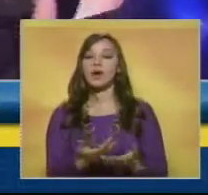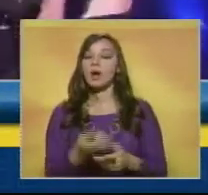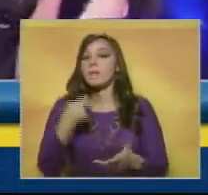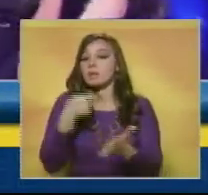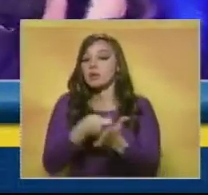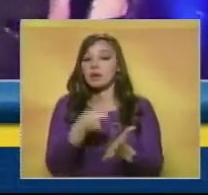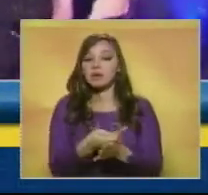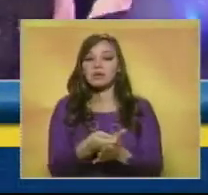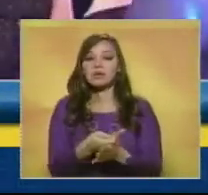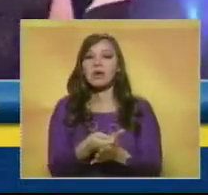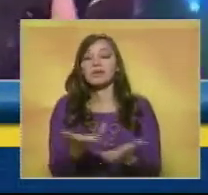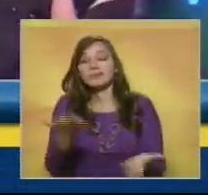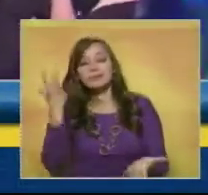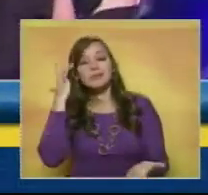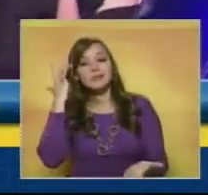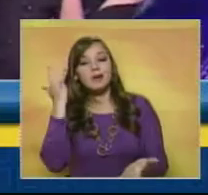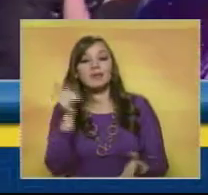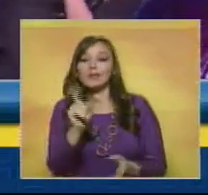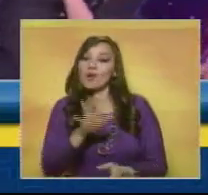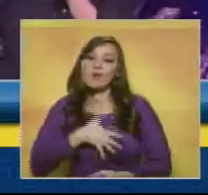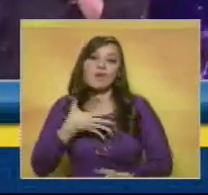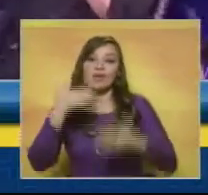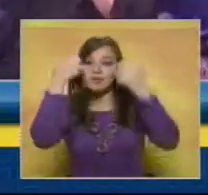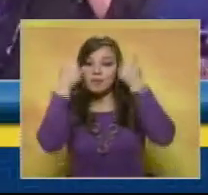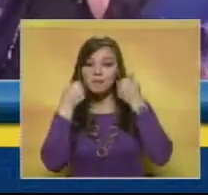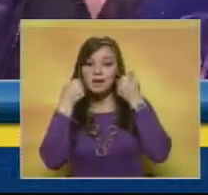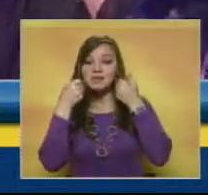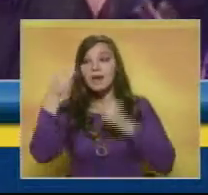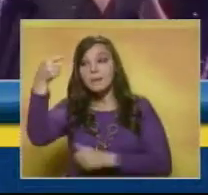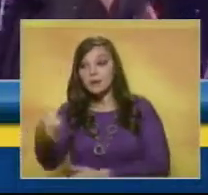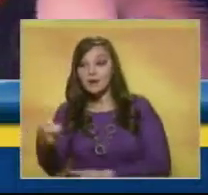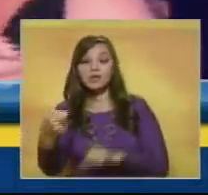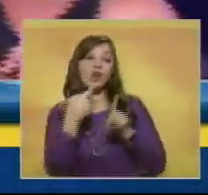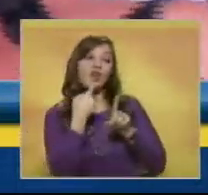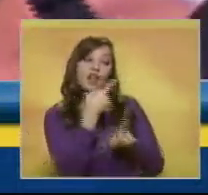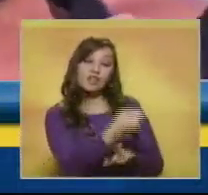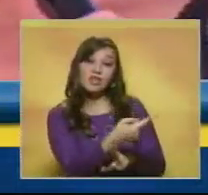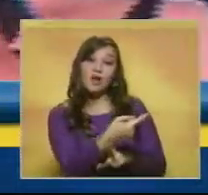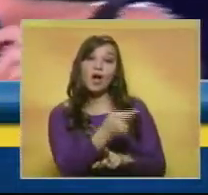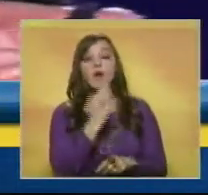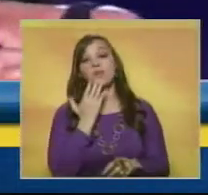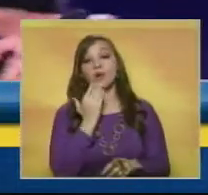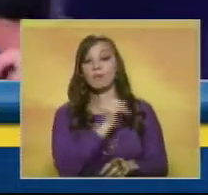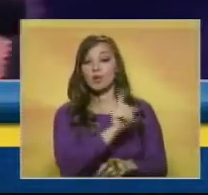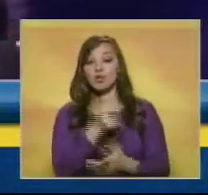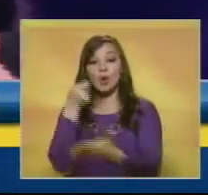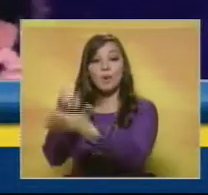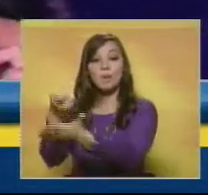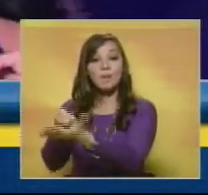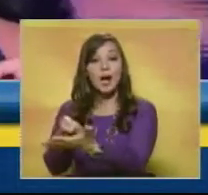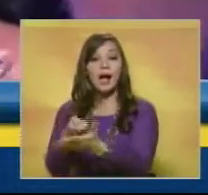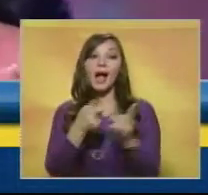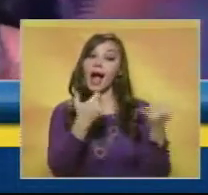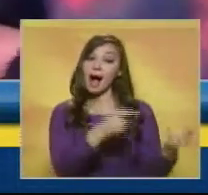indispensable, es el camino más lógico, debido a que el Tribunal de Málaga le advirtió que de no ser cancelada se pasaría al